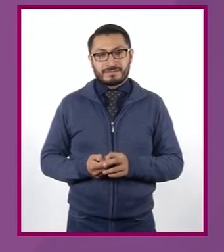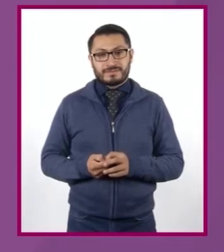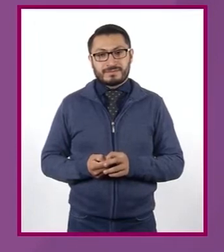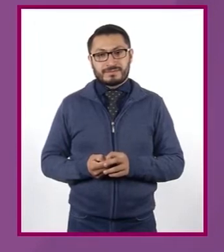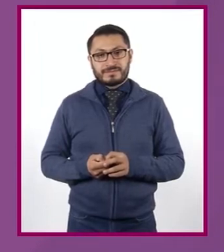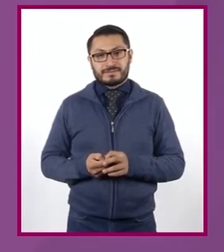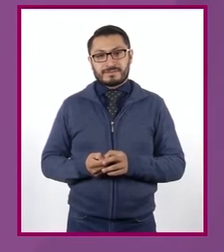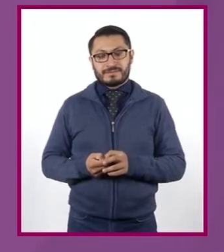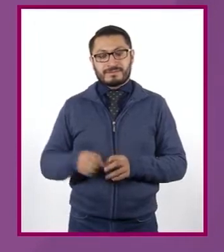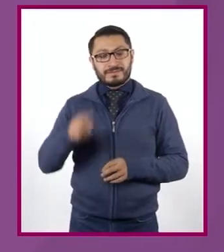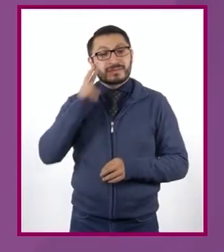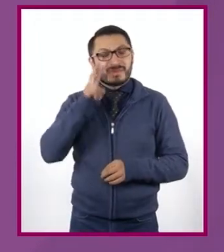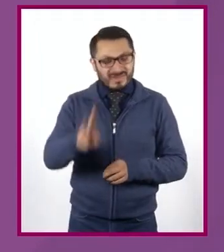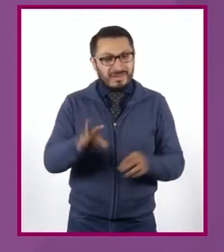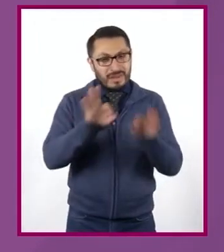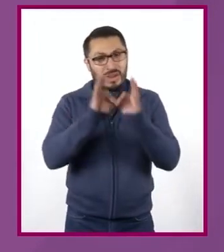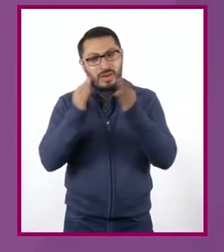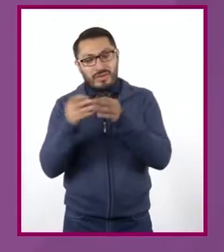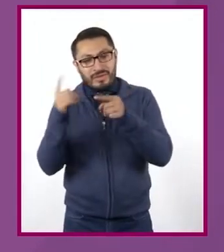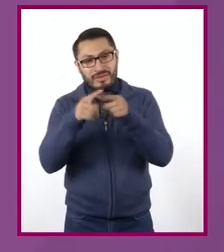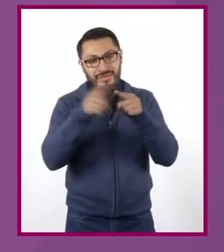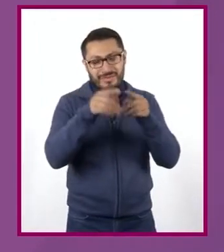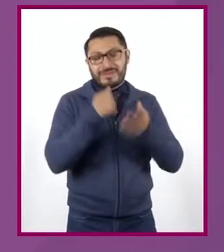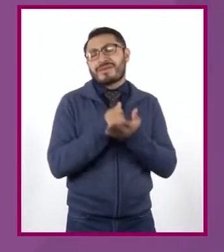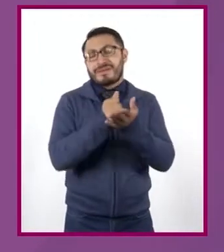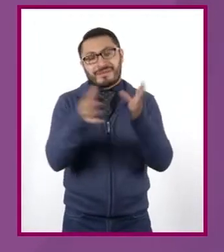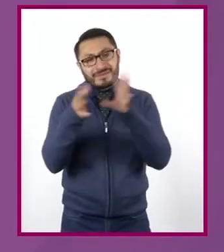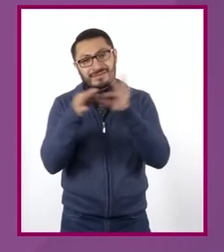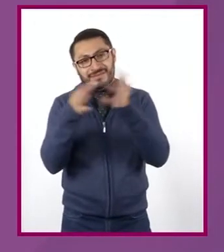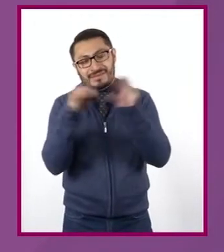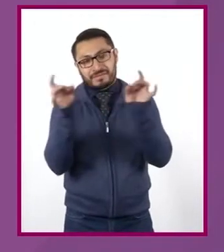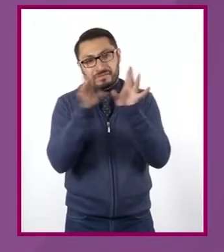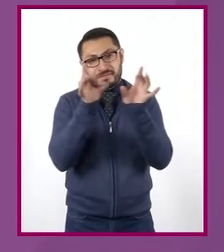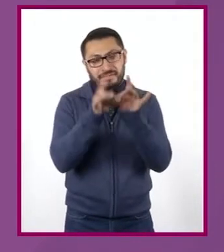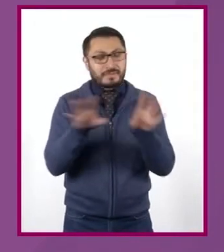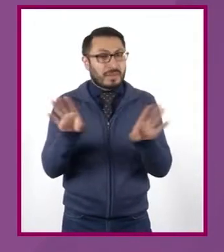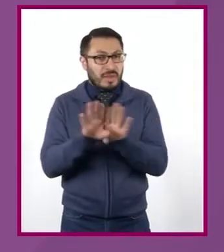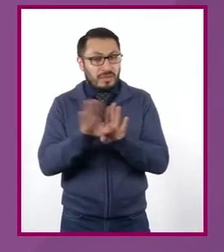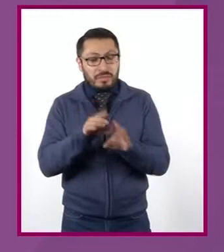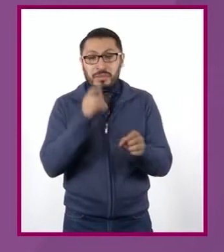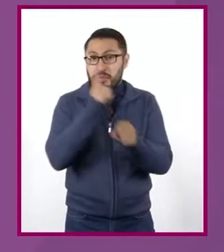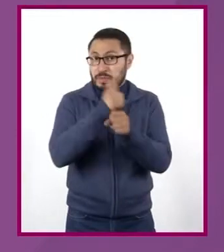Vimos que los modelos sirven para comprender fenómenos y hacer predicciones.